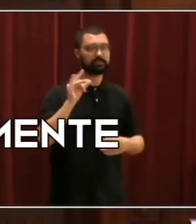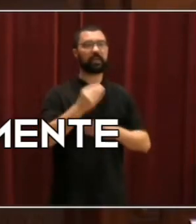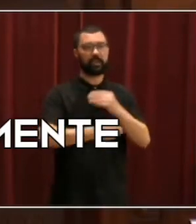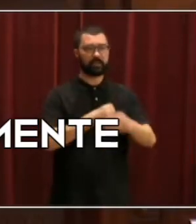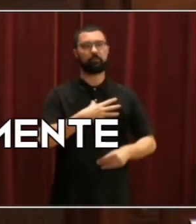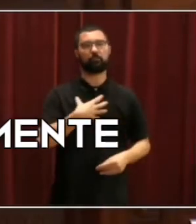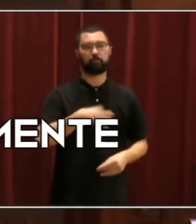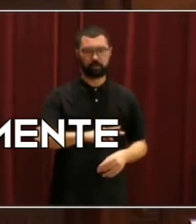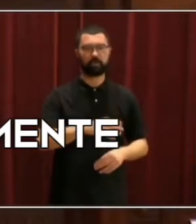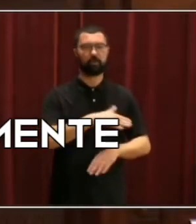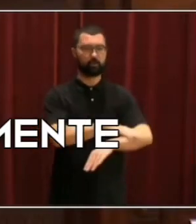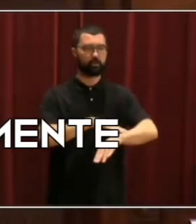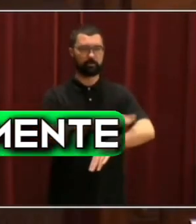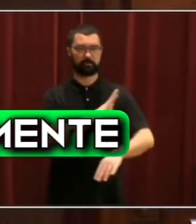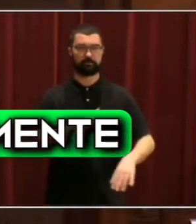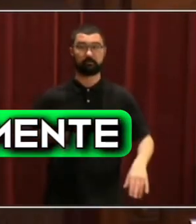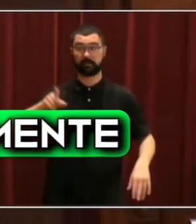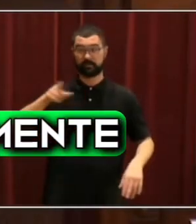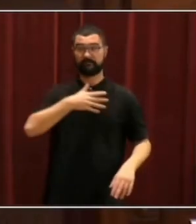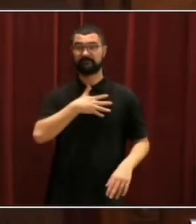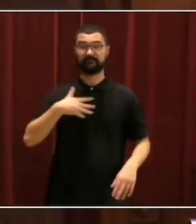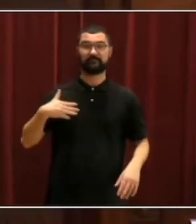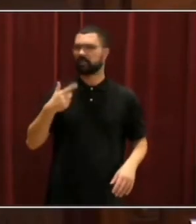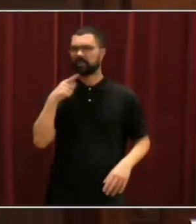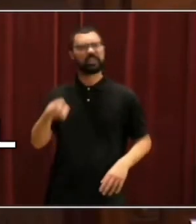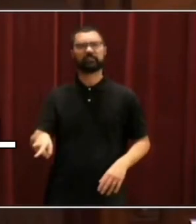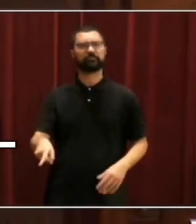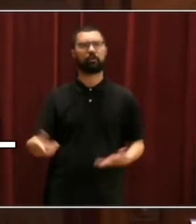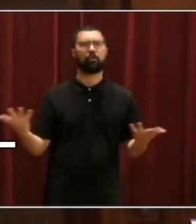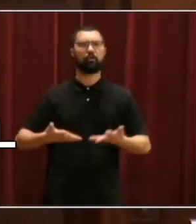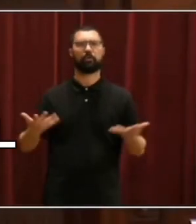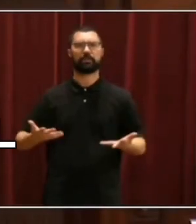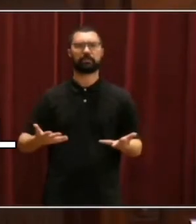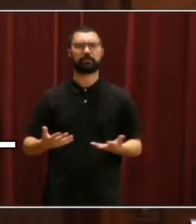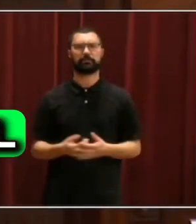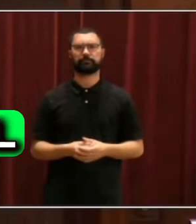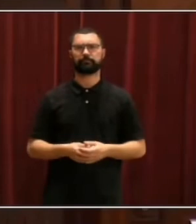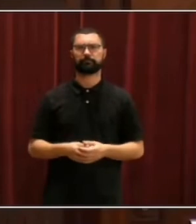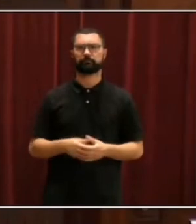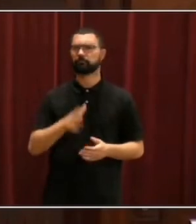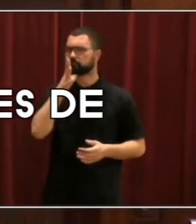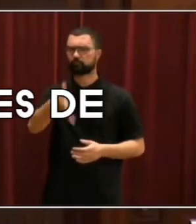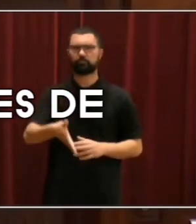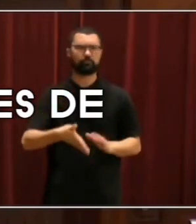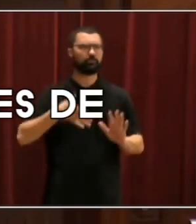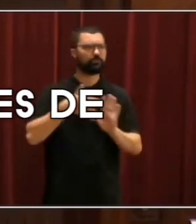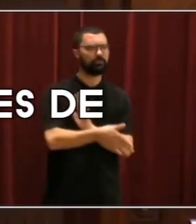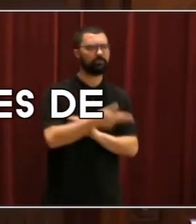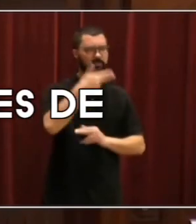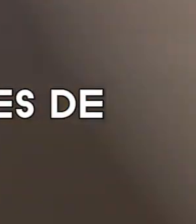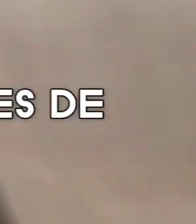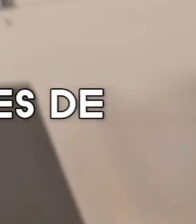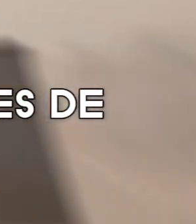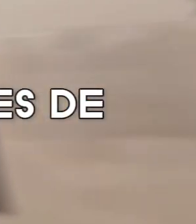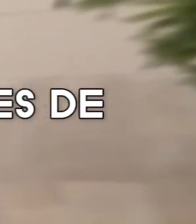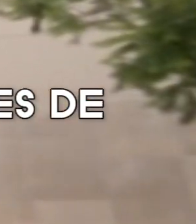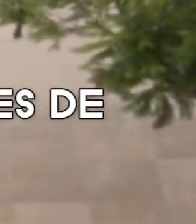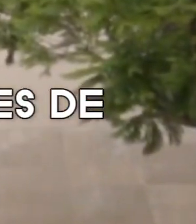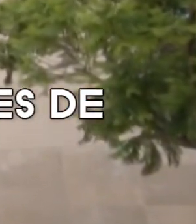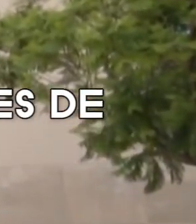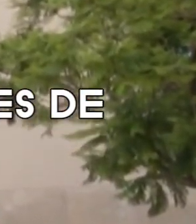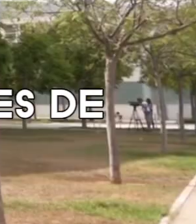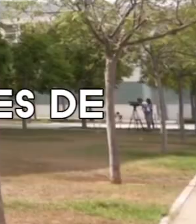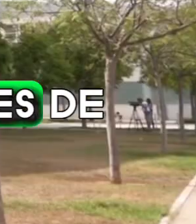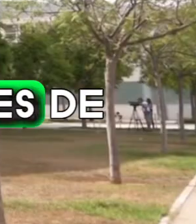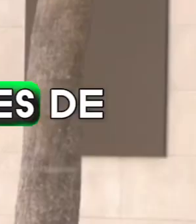esto pretendía el gobierno urgentemente y por razones de interés general comprar un inmueble por